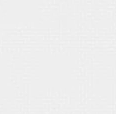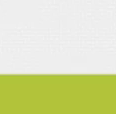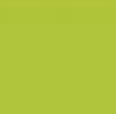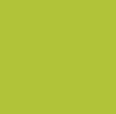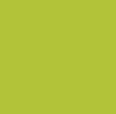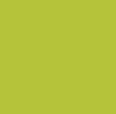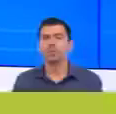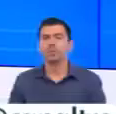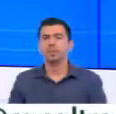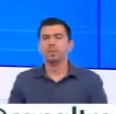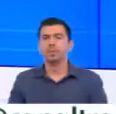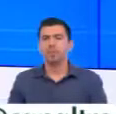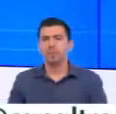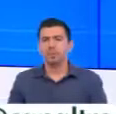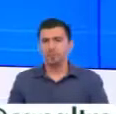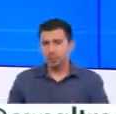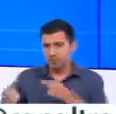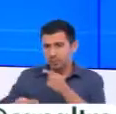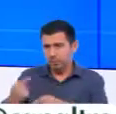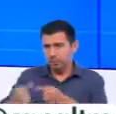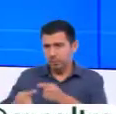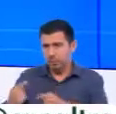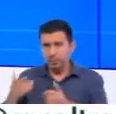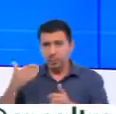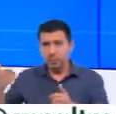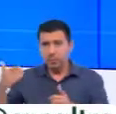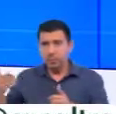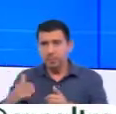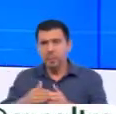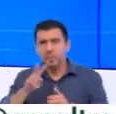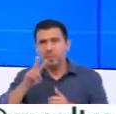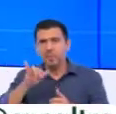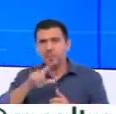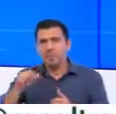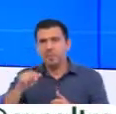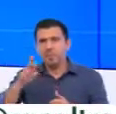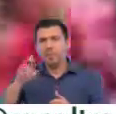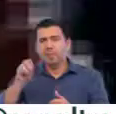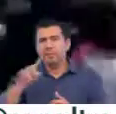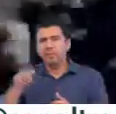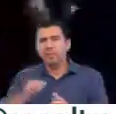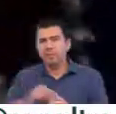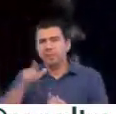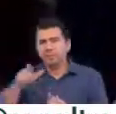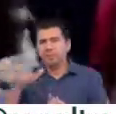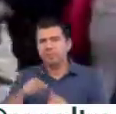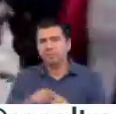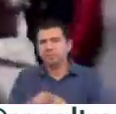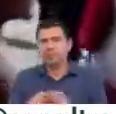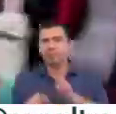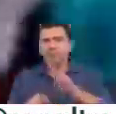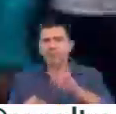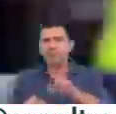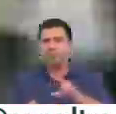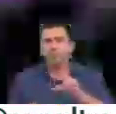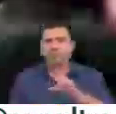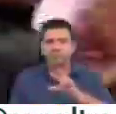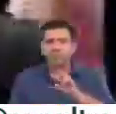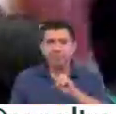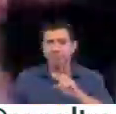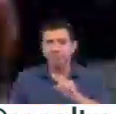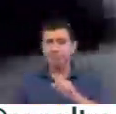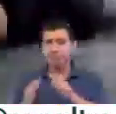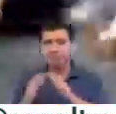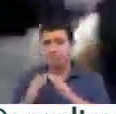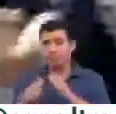canaltro.com. Y un enfrentamiento entre vecinos del sector de Villarrosa y la policía se registró tras el desarrollo de un operativo de desalojo en una